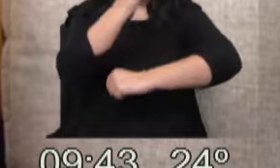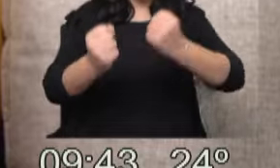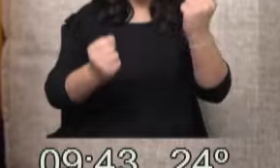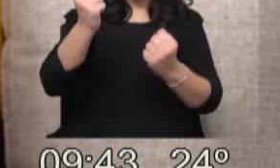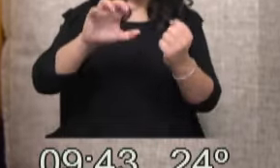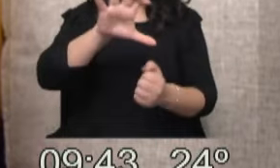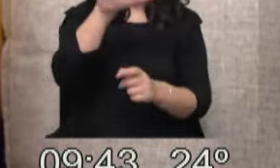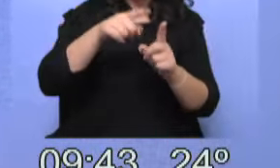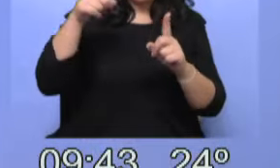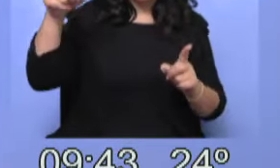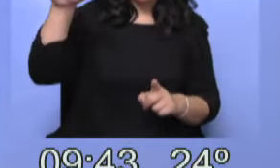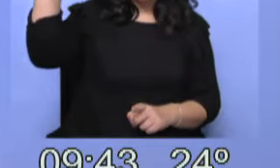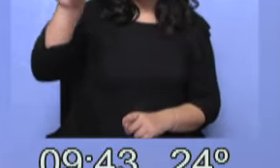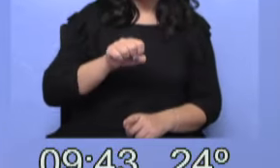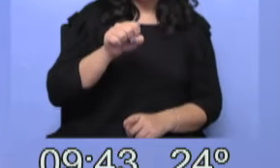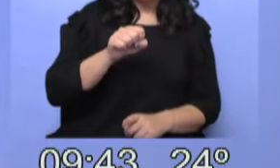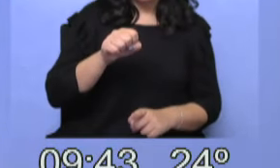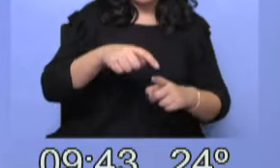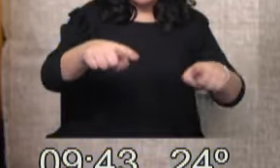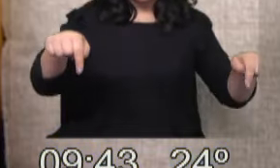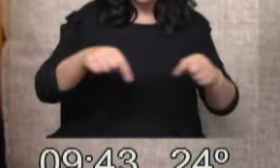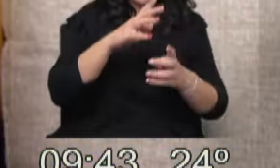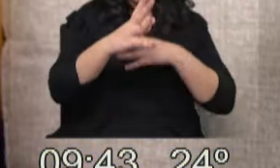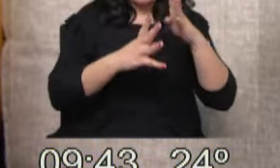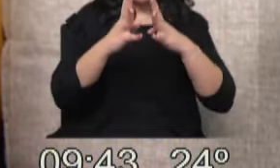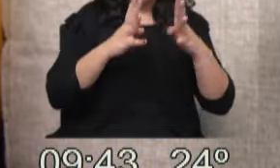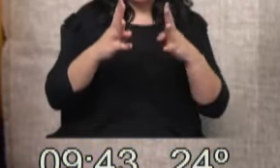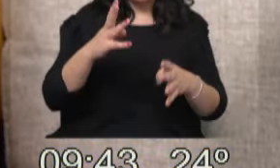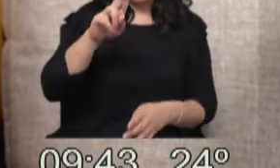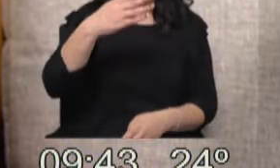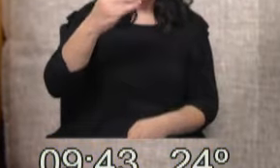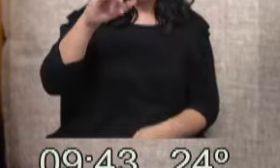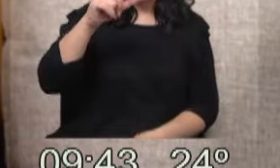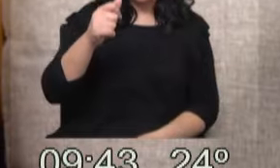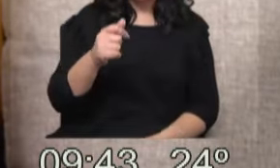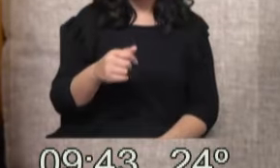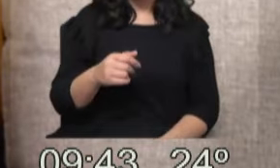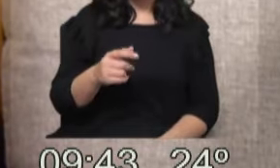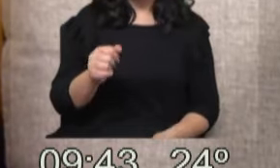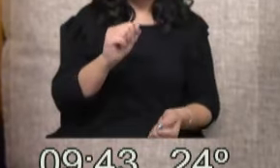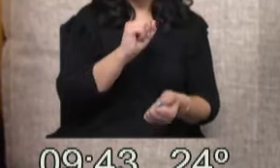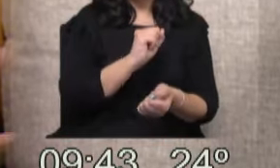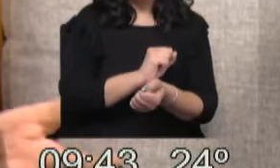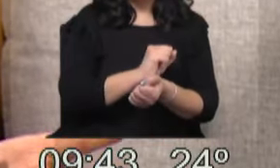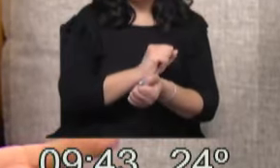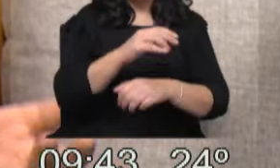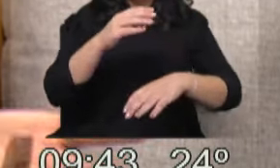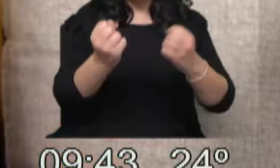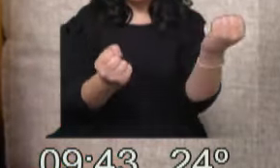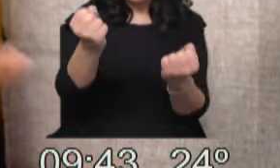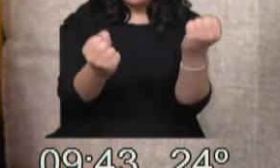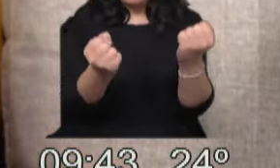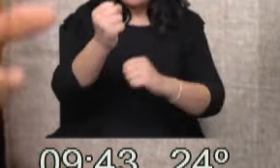vino con un montón de panes de pasto para el uvilla este quedó procesado El camionero pero